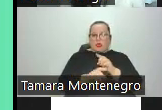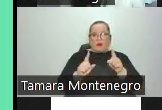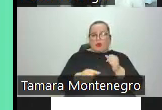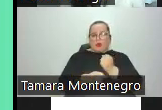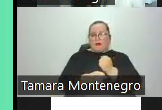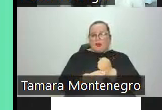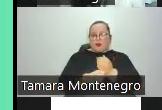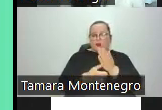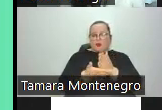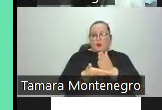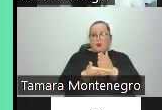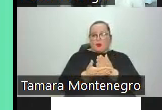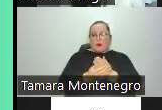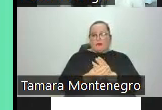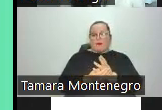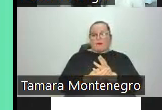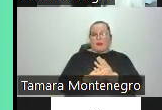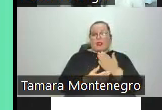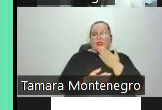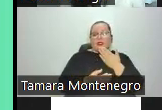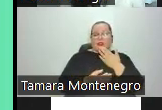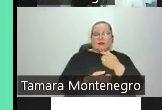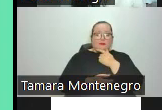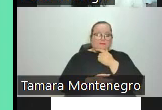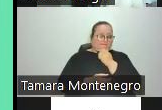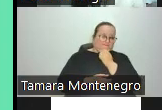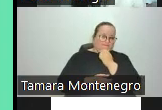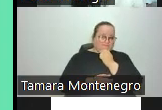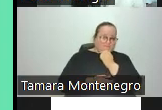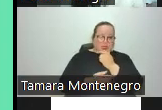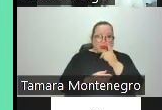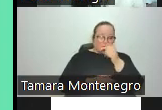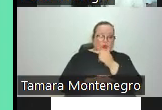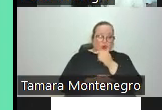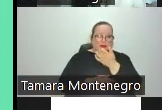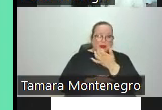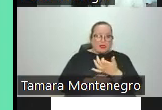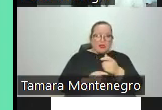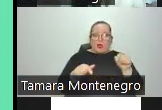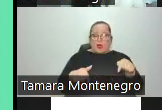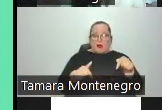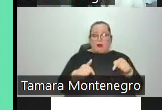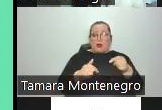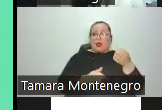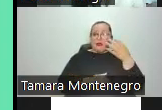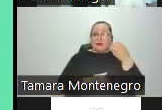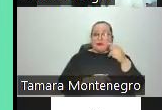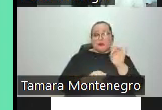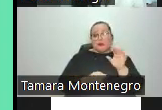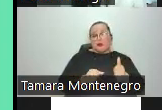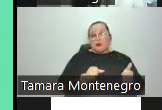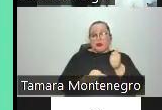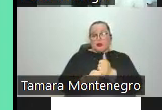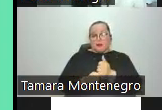colegio. Qué bellísimo. También estoy con incertidumbre porque en este momento yo estoy haciendo solamente un reemplazo de un